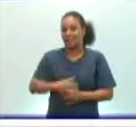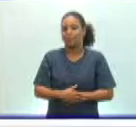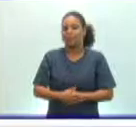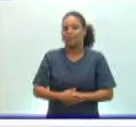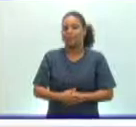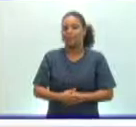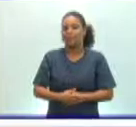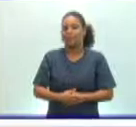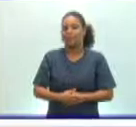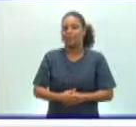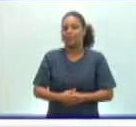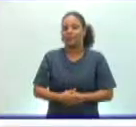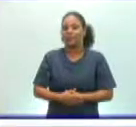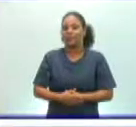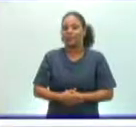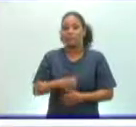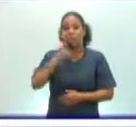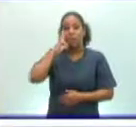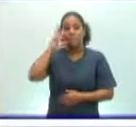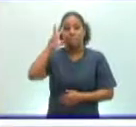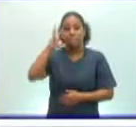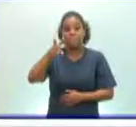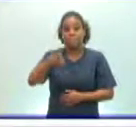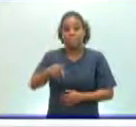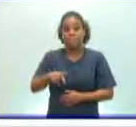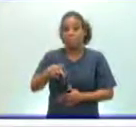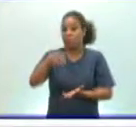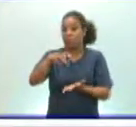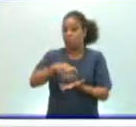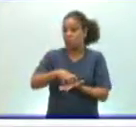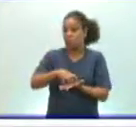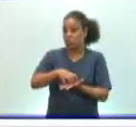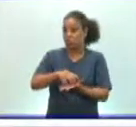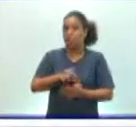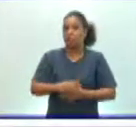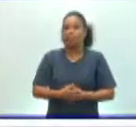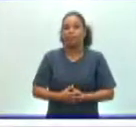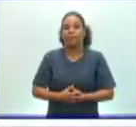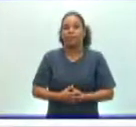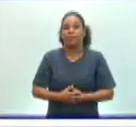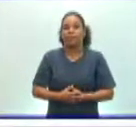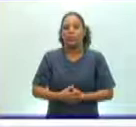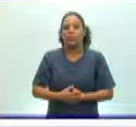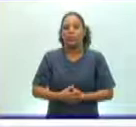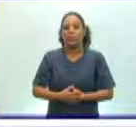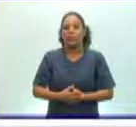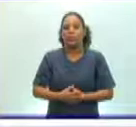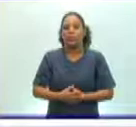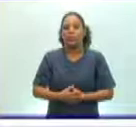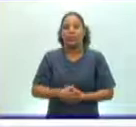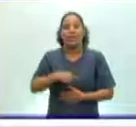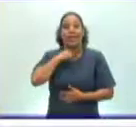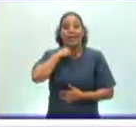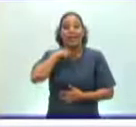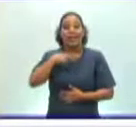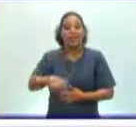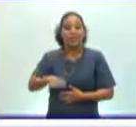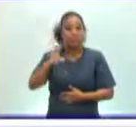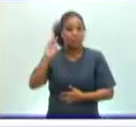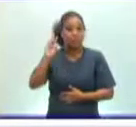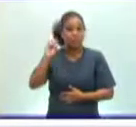Miren su posición. En el ejercicio nos